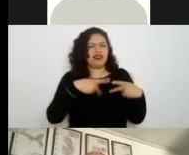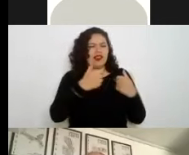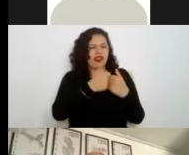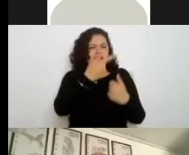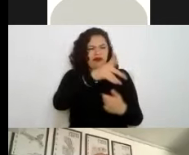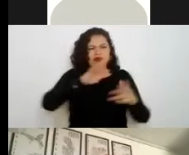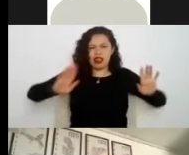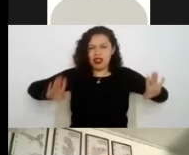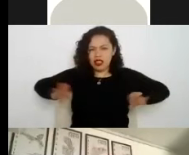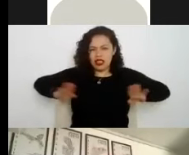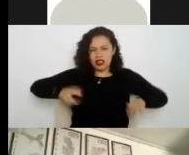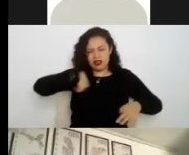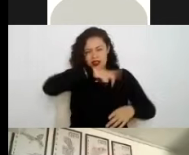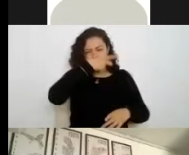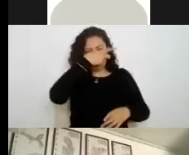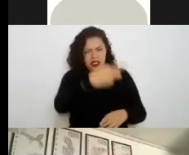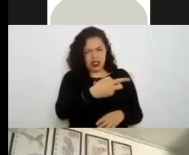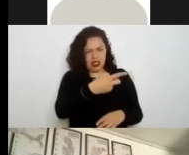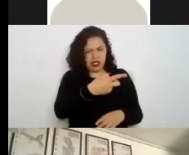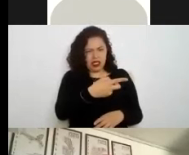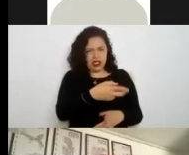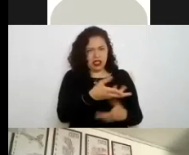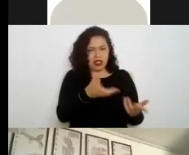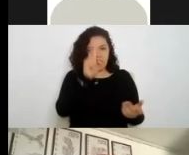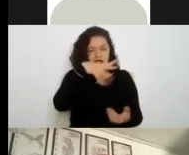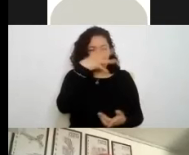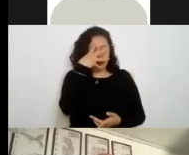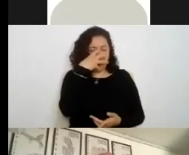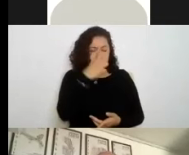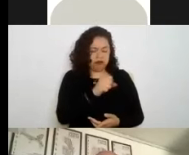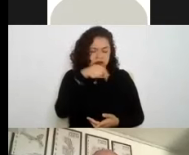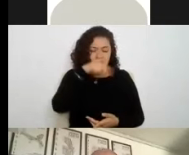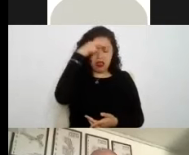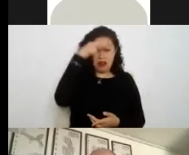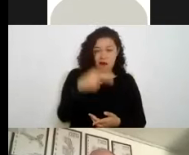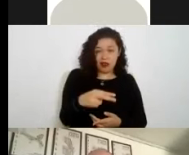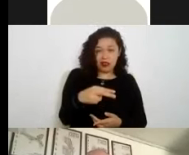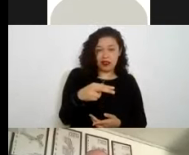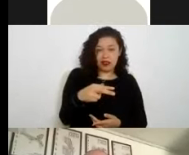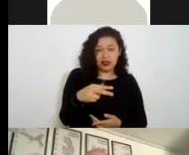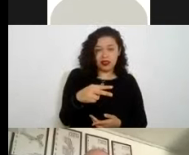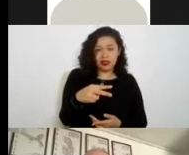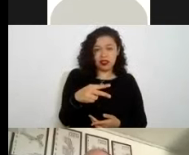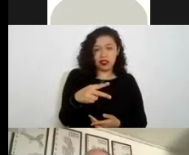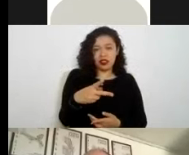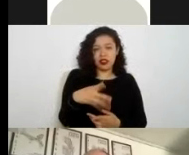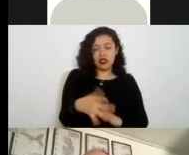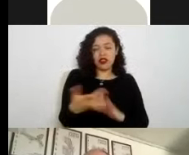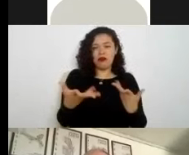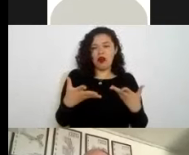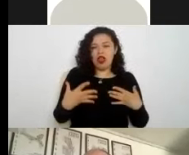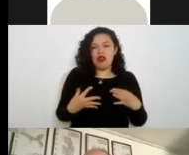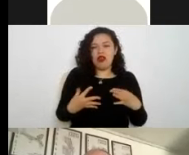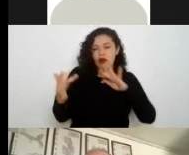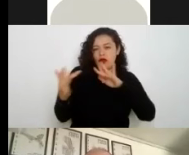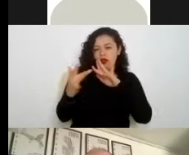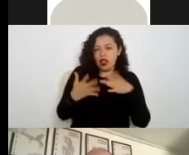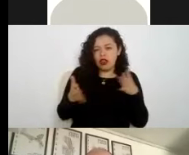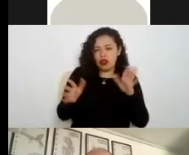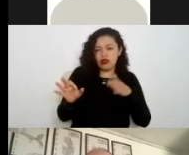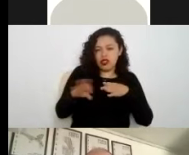condición del síndrome de Down. Tristemente, como decía, en México muchas veces no tenemos el contacto cercano con